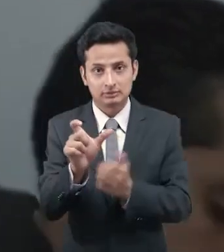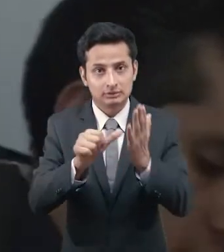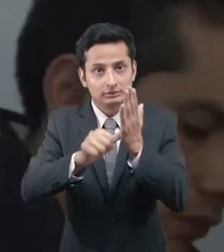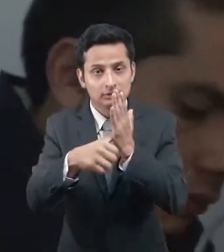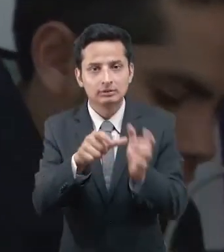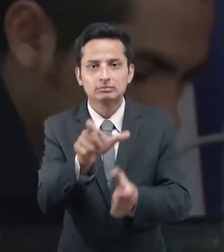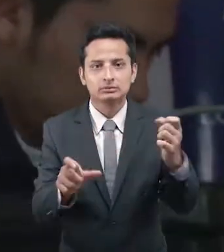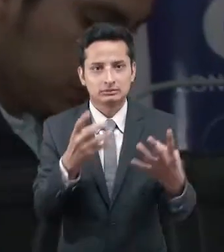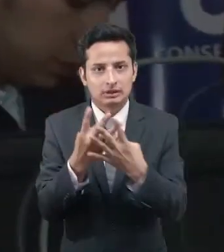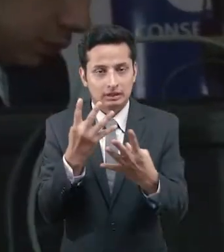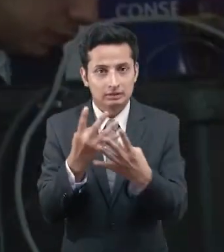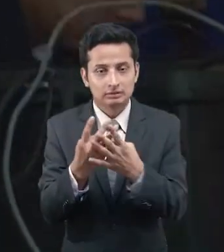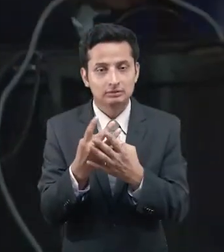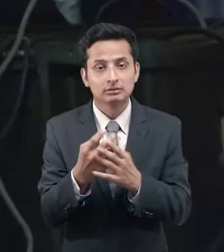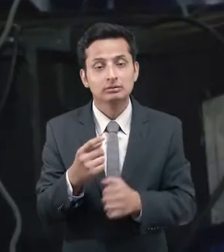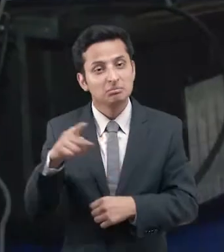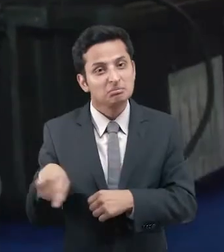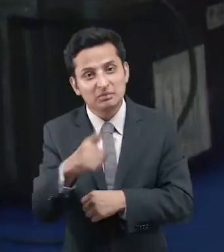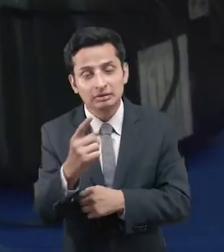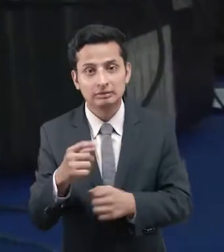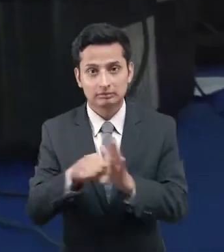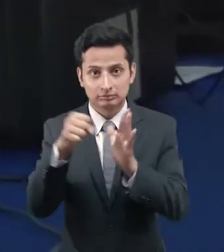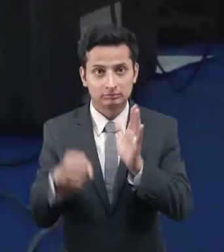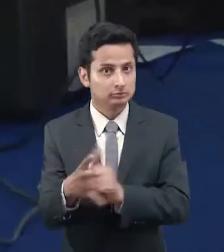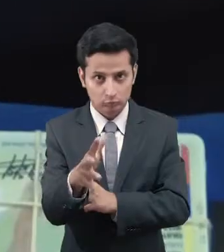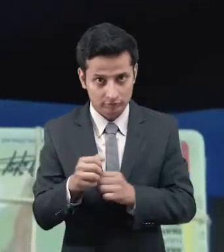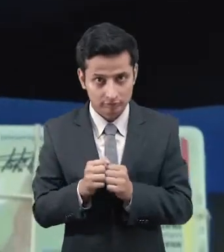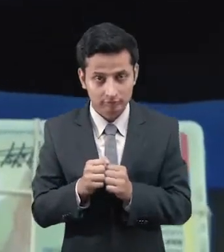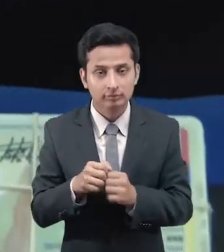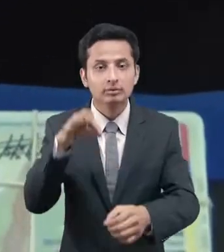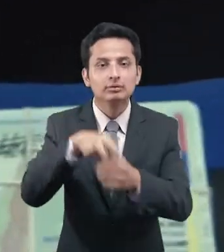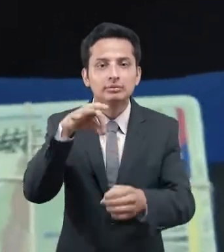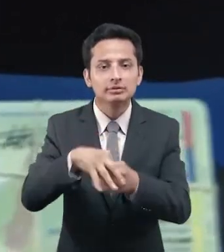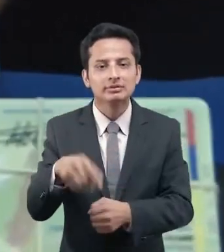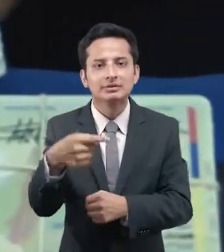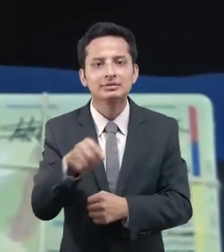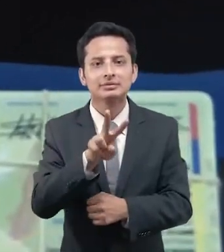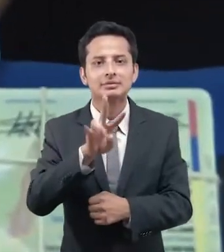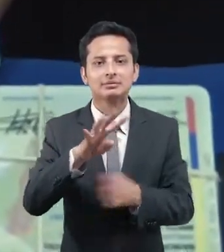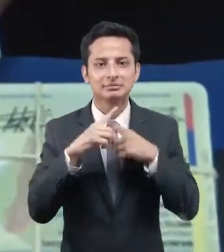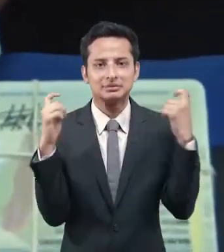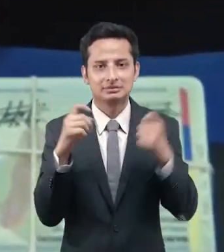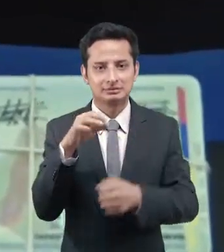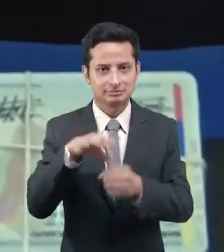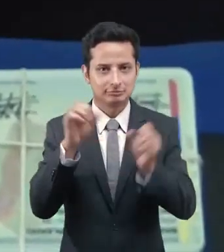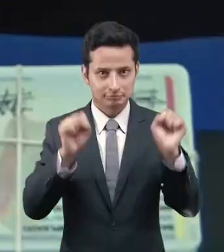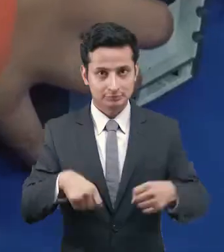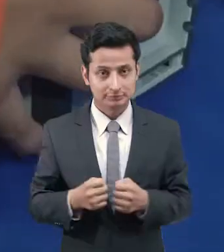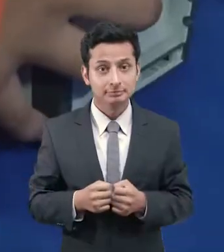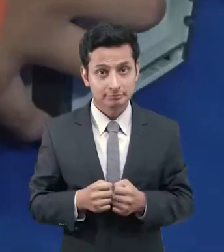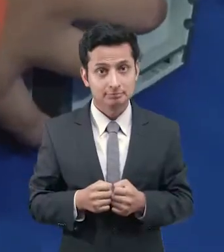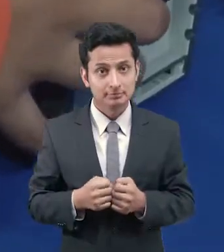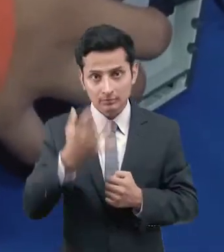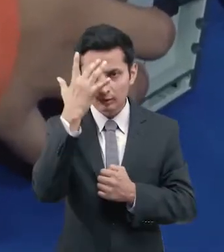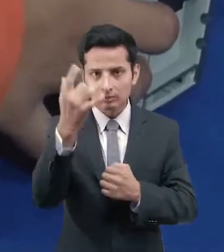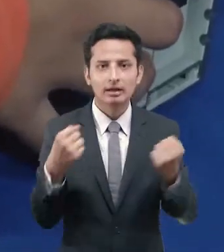las personas privadas de libertad sin sentencia condenatoria ejecutoriada, habilitadas para sufragar en las elecciones del 24 de marzo.